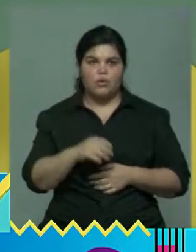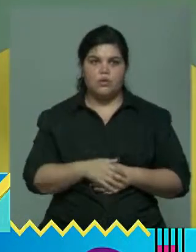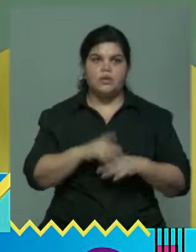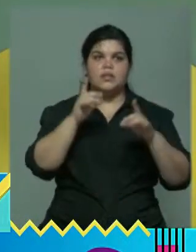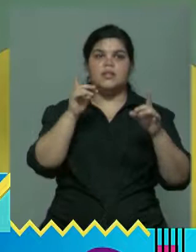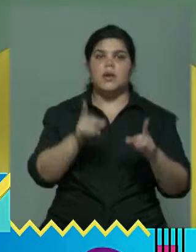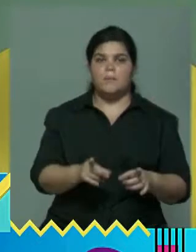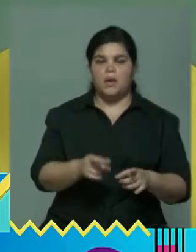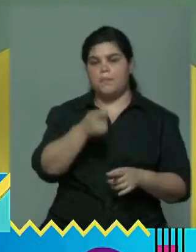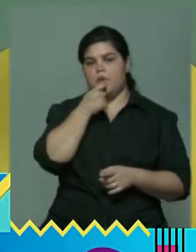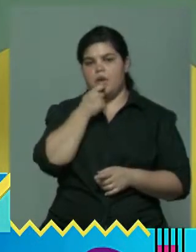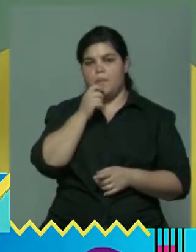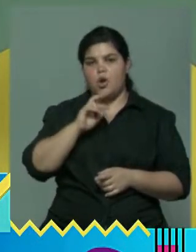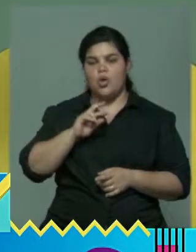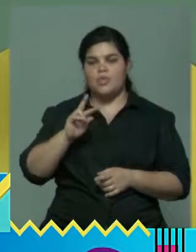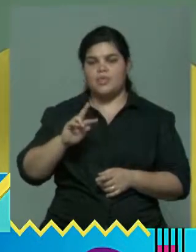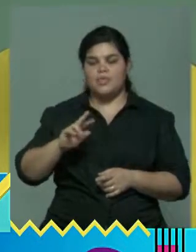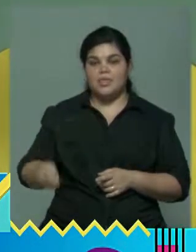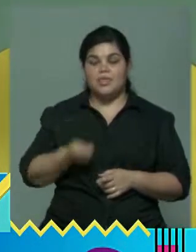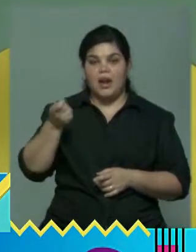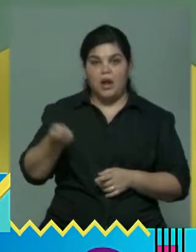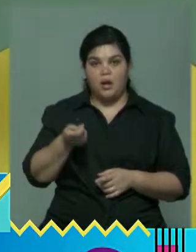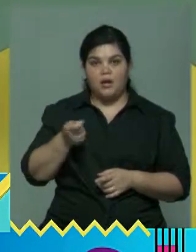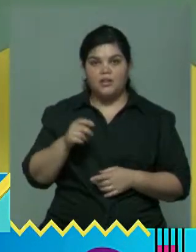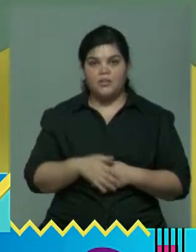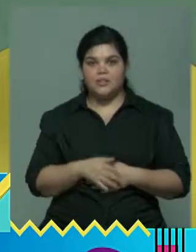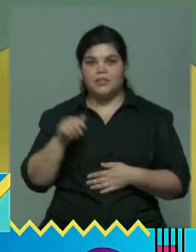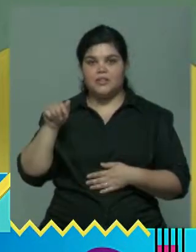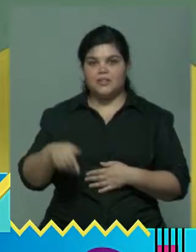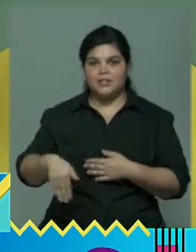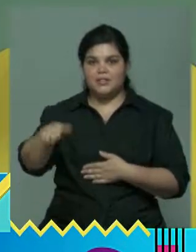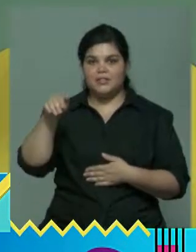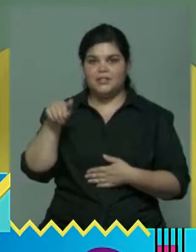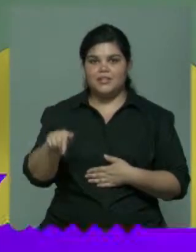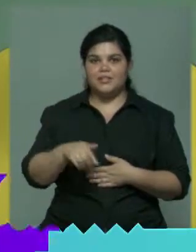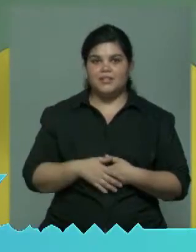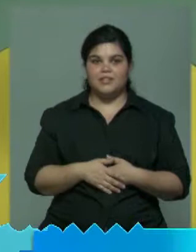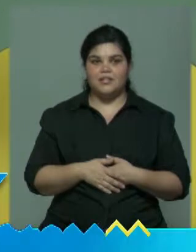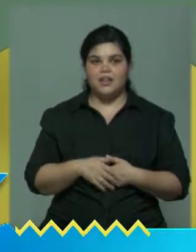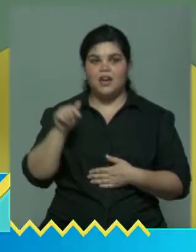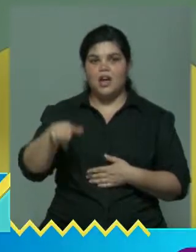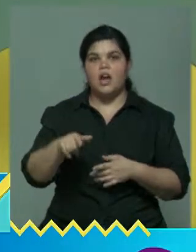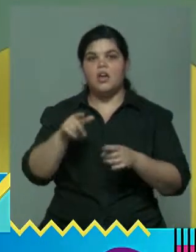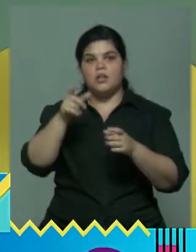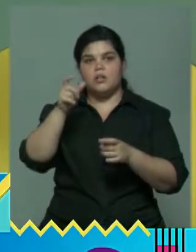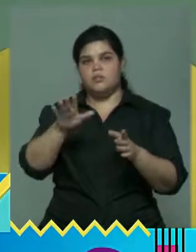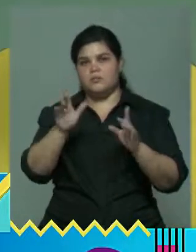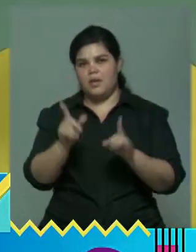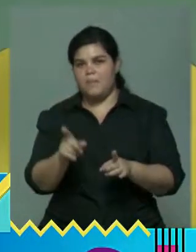travesticidios. Por ejemplo, en el 2016, si bien no tenemos cifras oficiales, podemos hablar de un número grande como